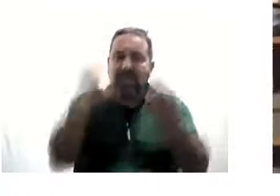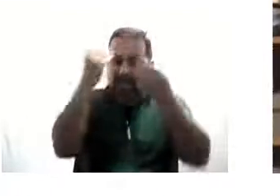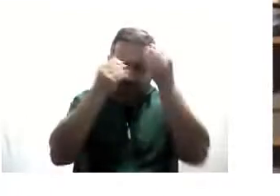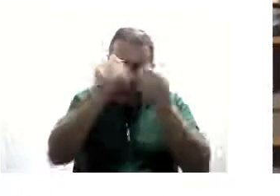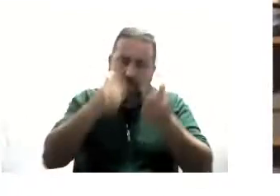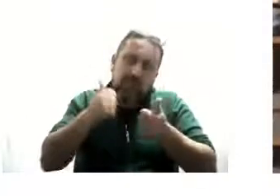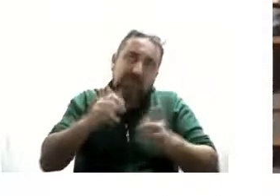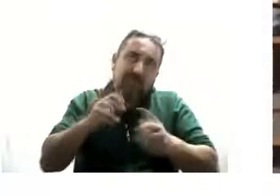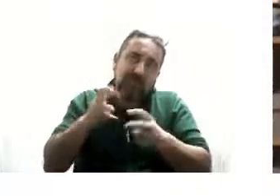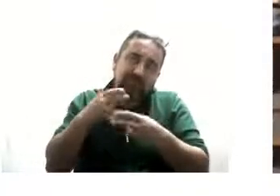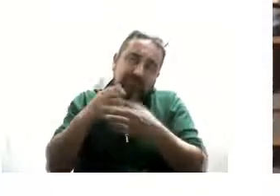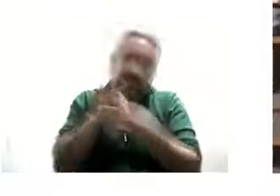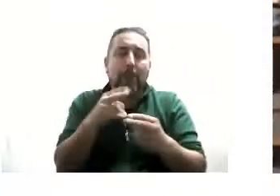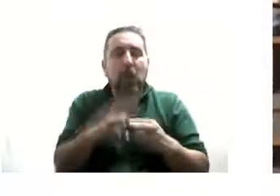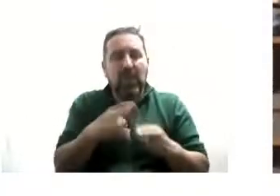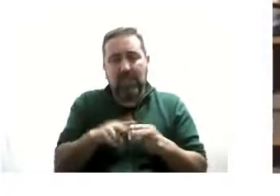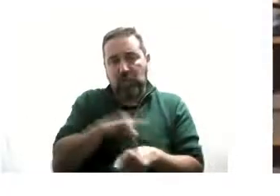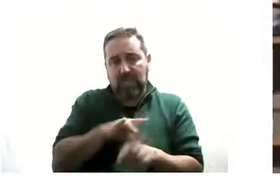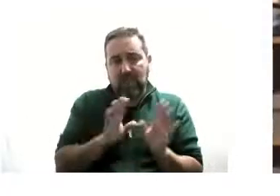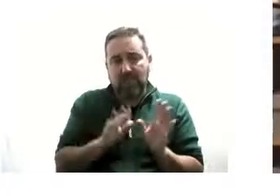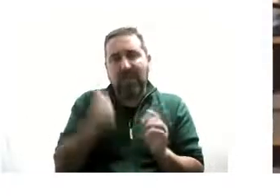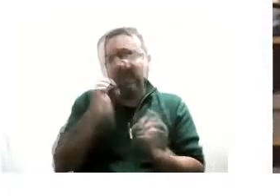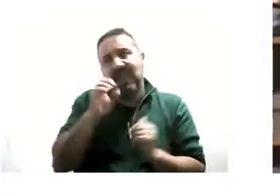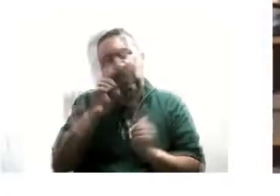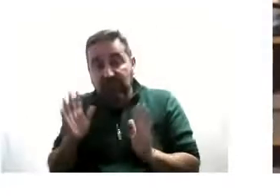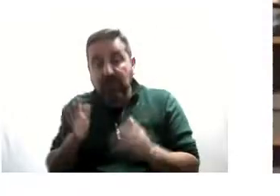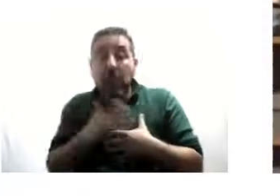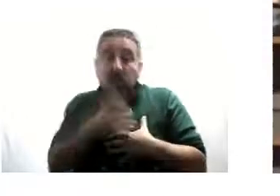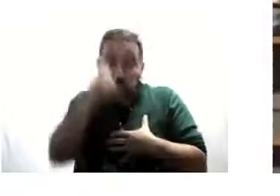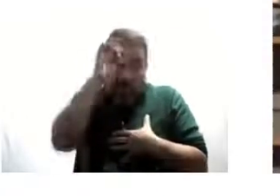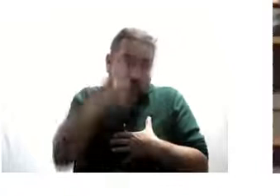más político-sanitaria que científica, pero desde mi punto de vista,